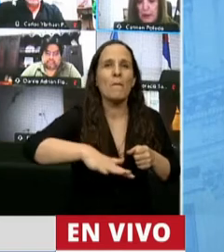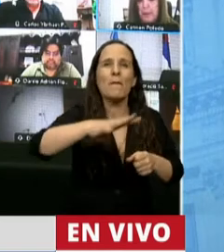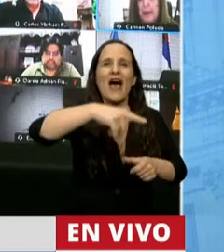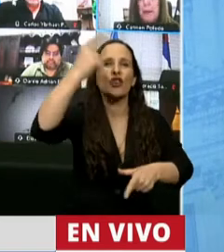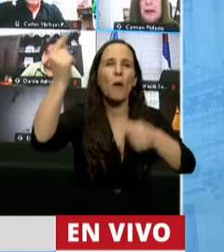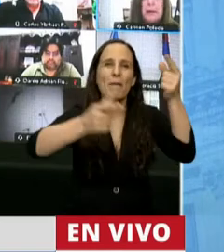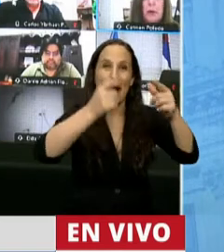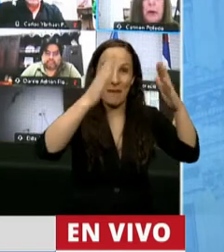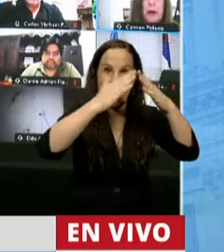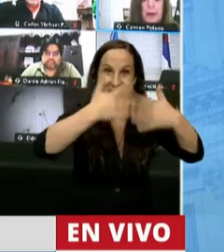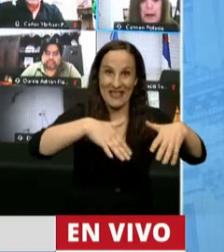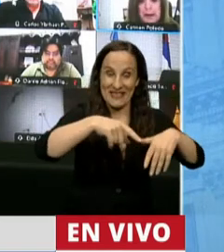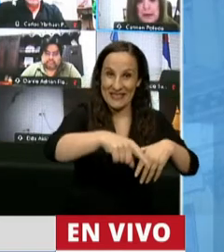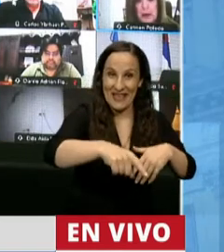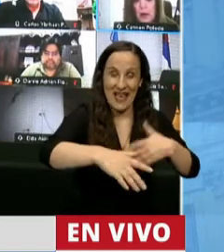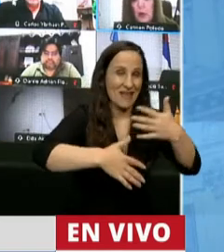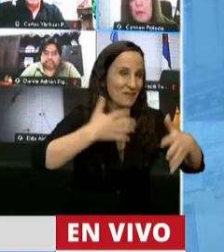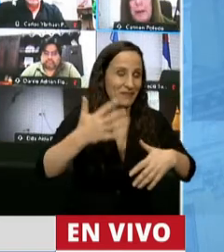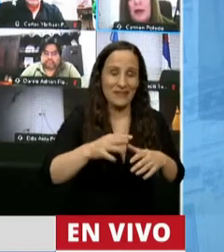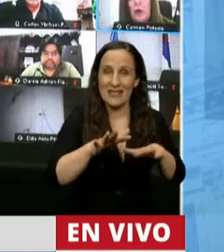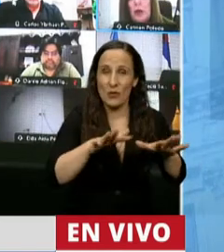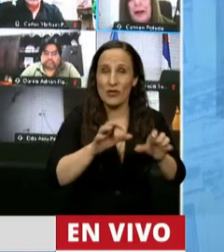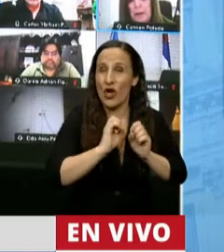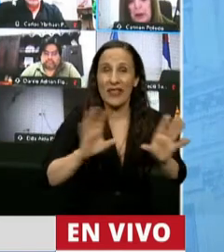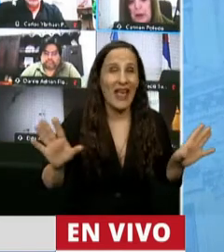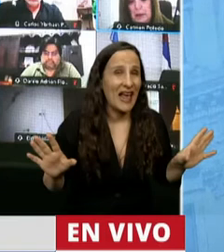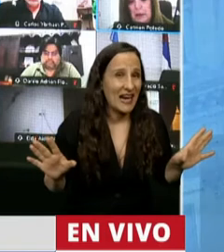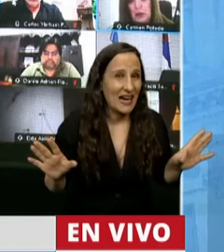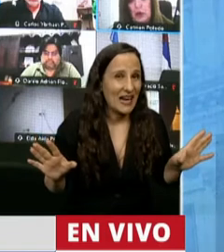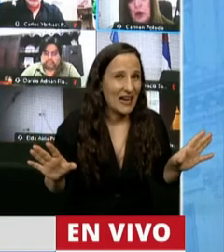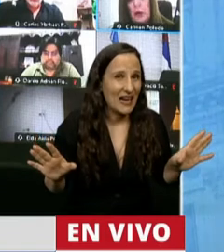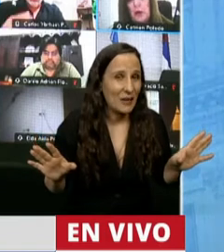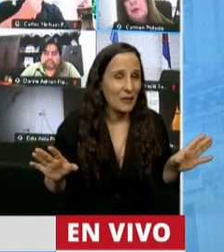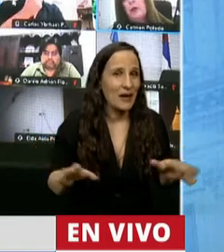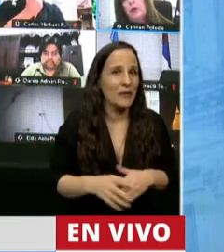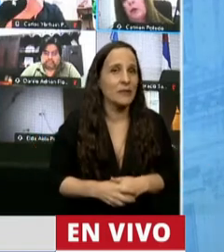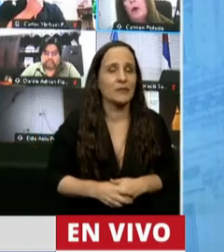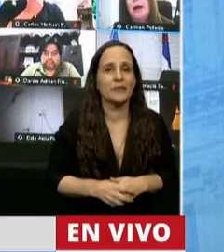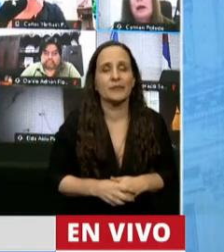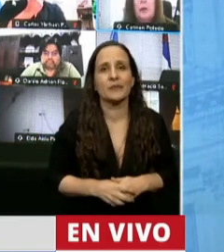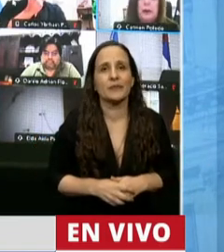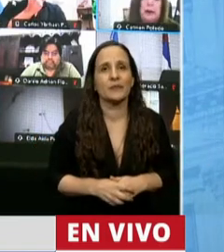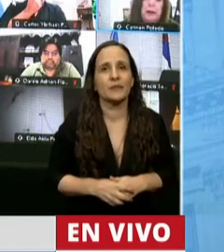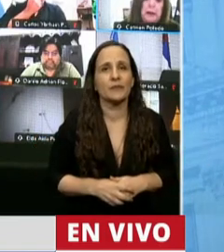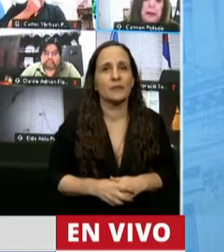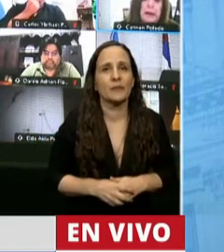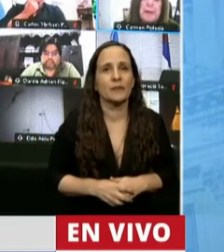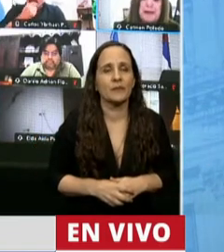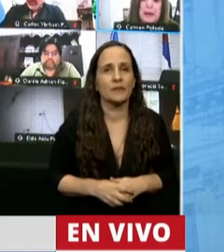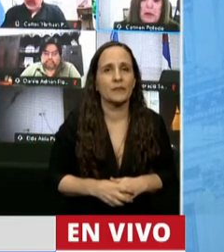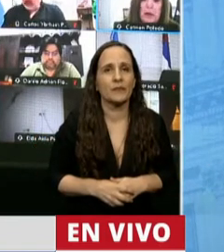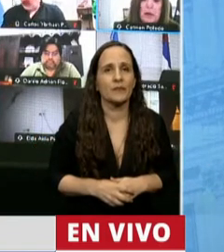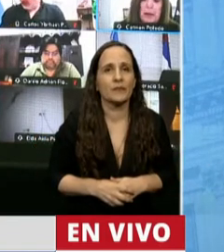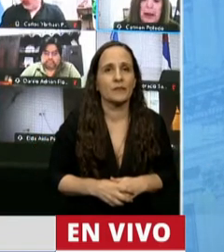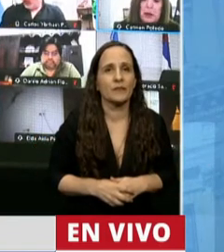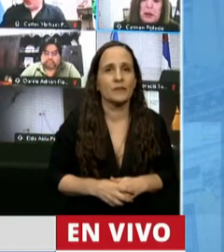en poder de las barras. Un espectáculo terrible donde todos quedamos expuestos. ¿Cuál es la respuesta? Presentar una denuncia penal